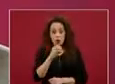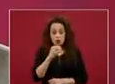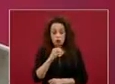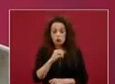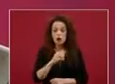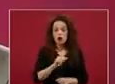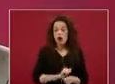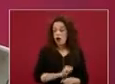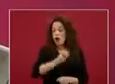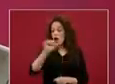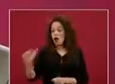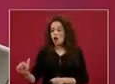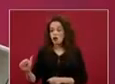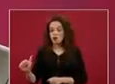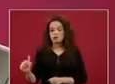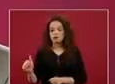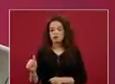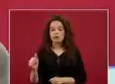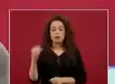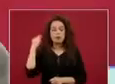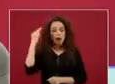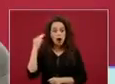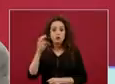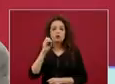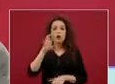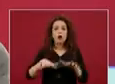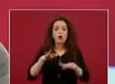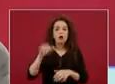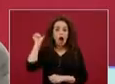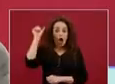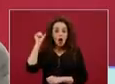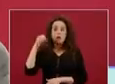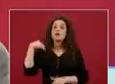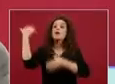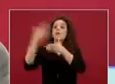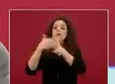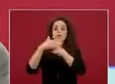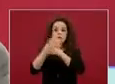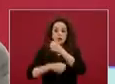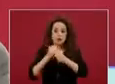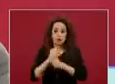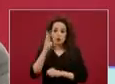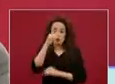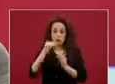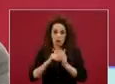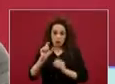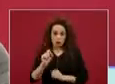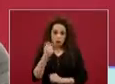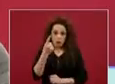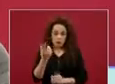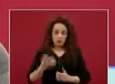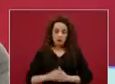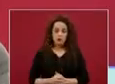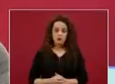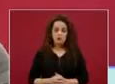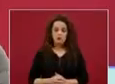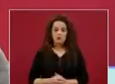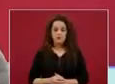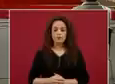en marzo o a veces hasta abril del año próximo, el año siguiente, y entonces